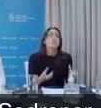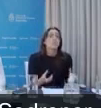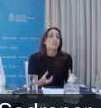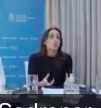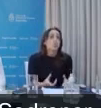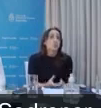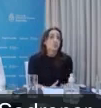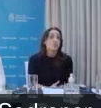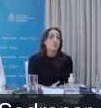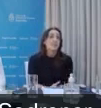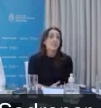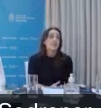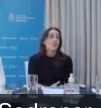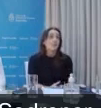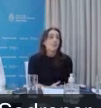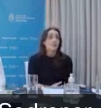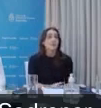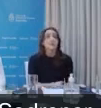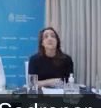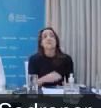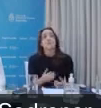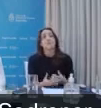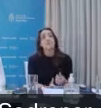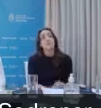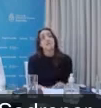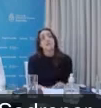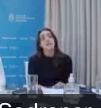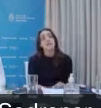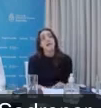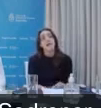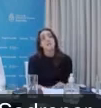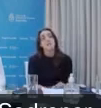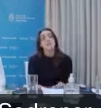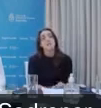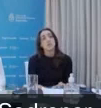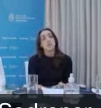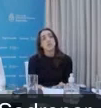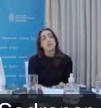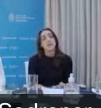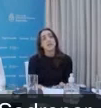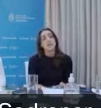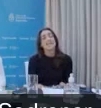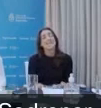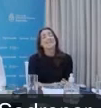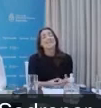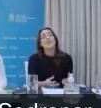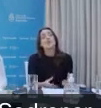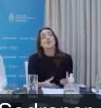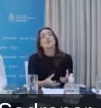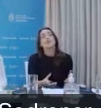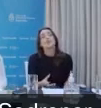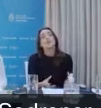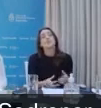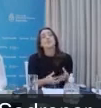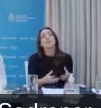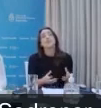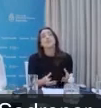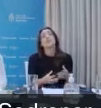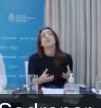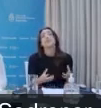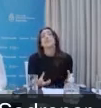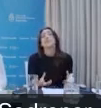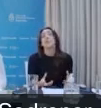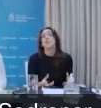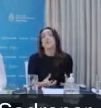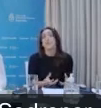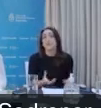vamos a estar visibilizando estas cuestiones, ¿no? Decíamos al principio que en general los consumos socialmente